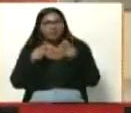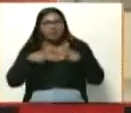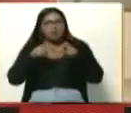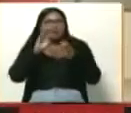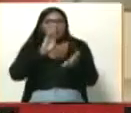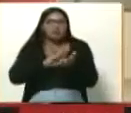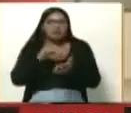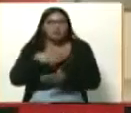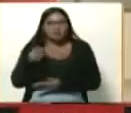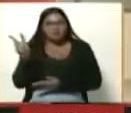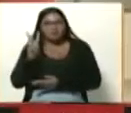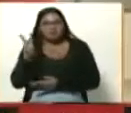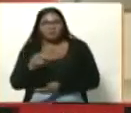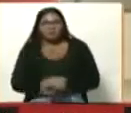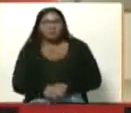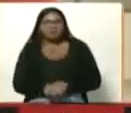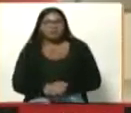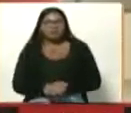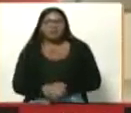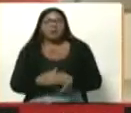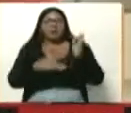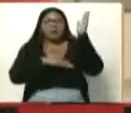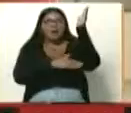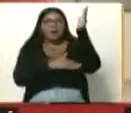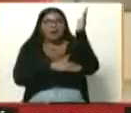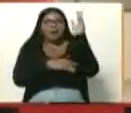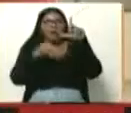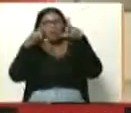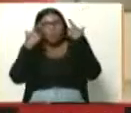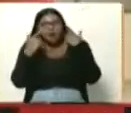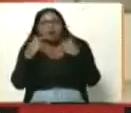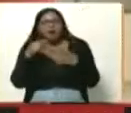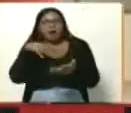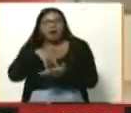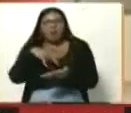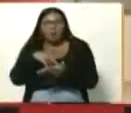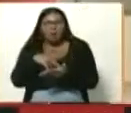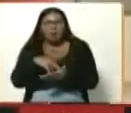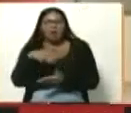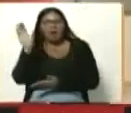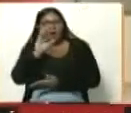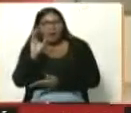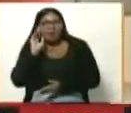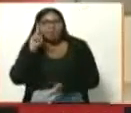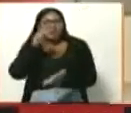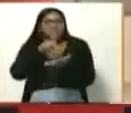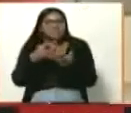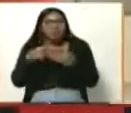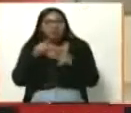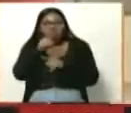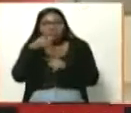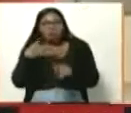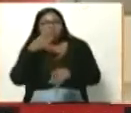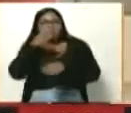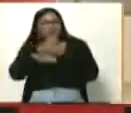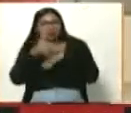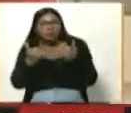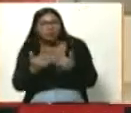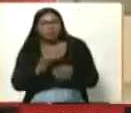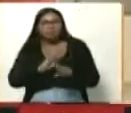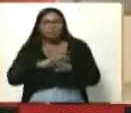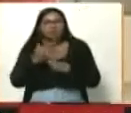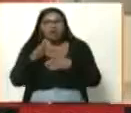central de Venezuela, Lara, Carabobo, Aragua, La Guaira y Caracas están participando allí. Así que todavía tienes chance de llegarte porque hasta